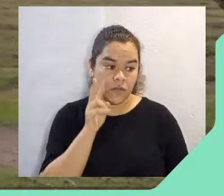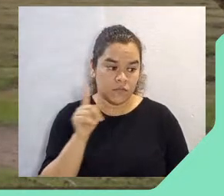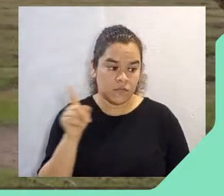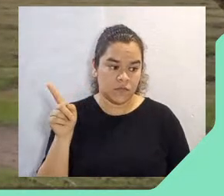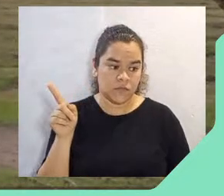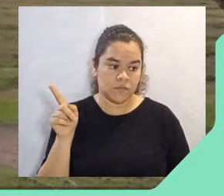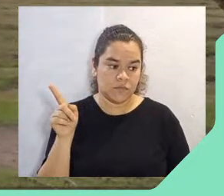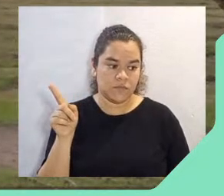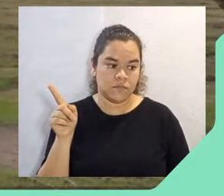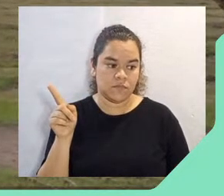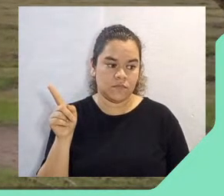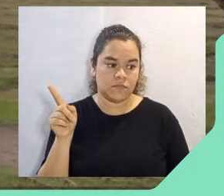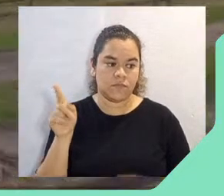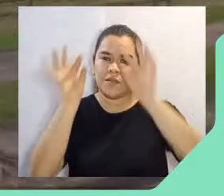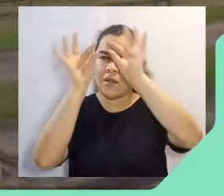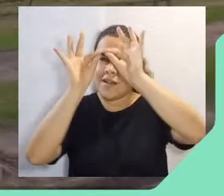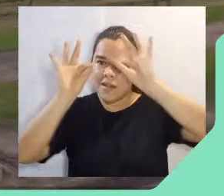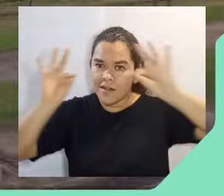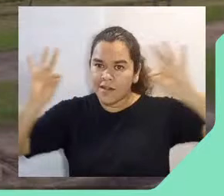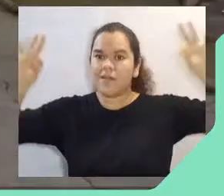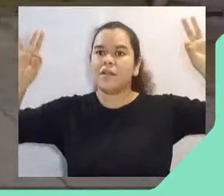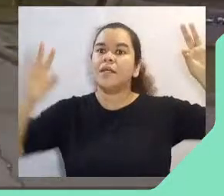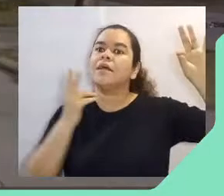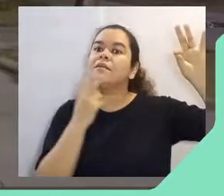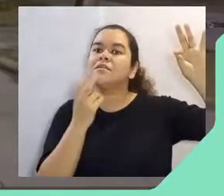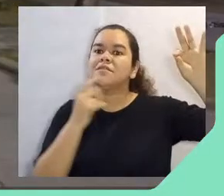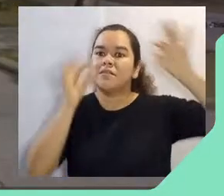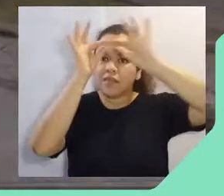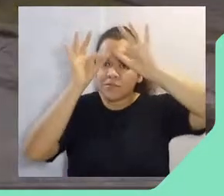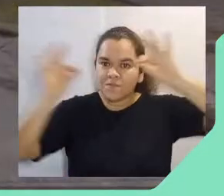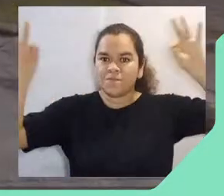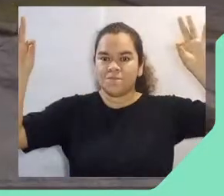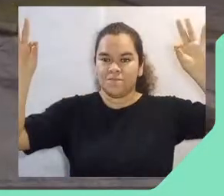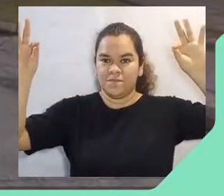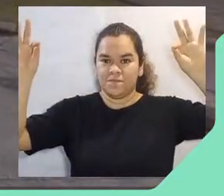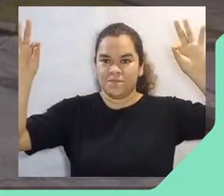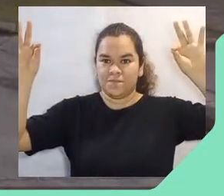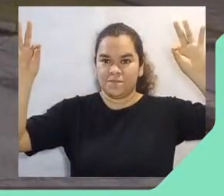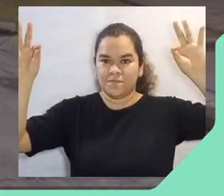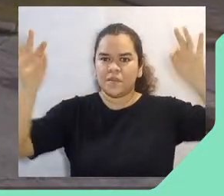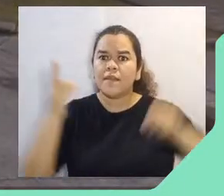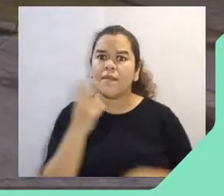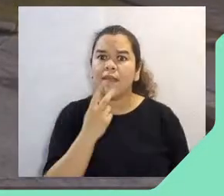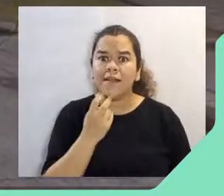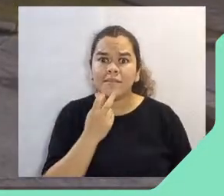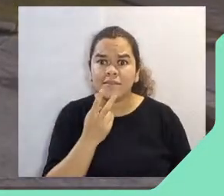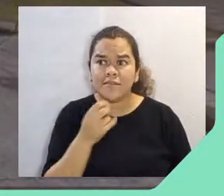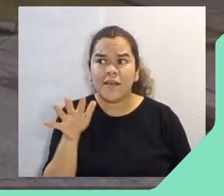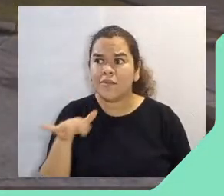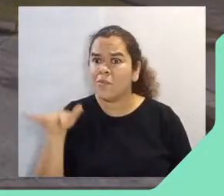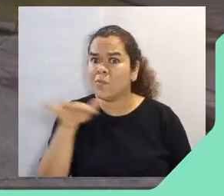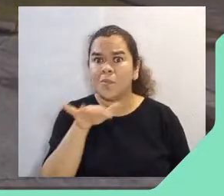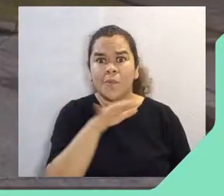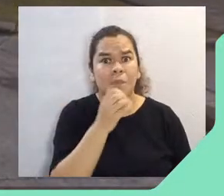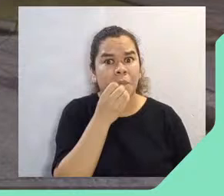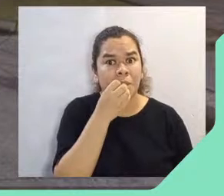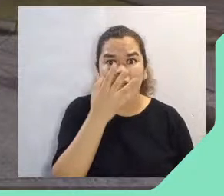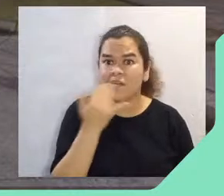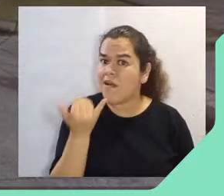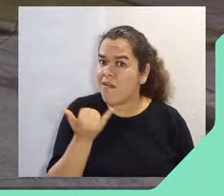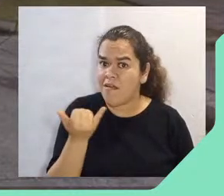que están alimentando el campus universitario. La energía eléctrica está en todas las actividades que desarrollamos. En todas las